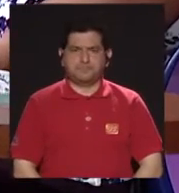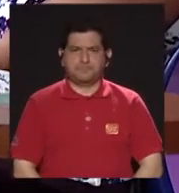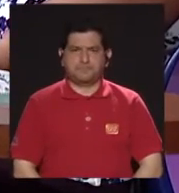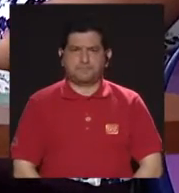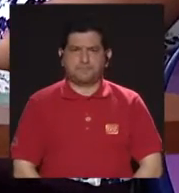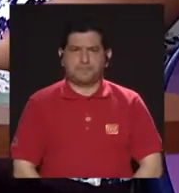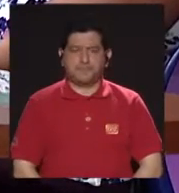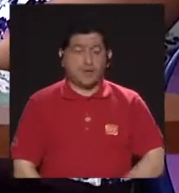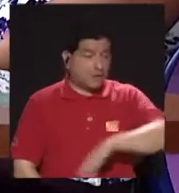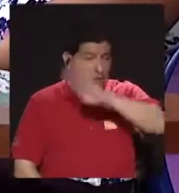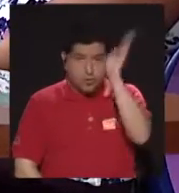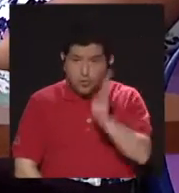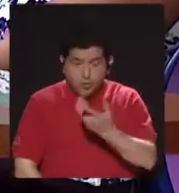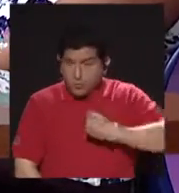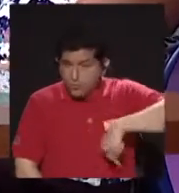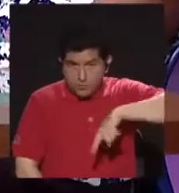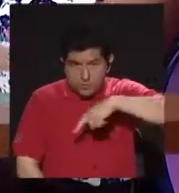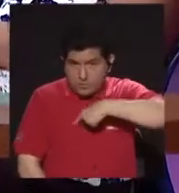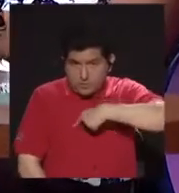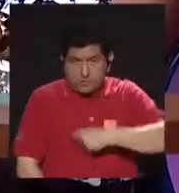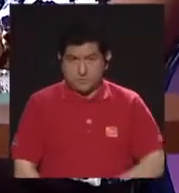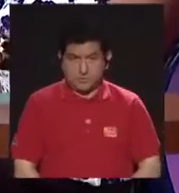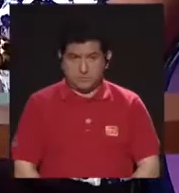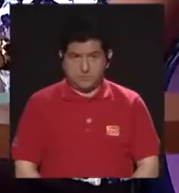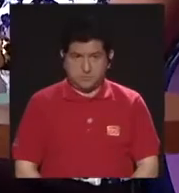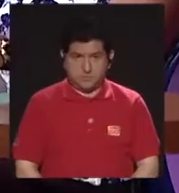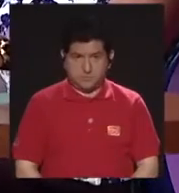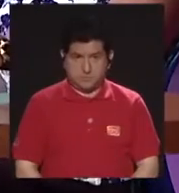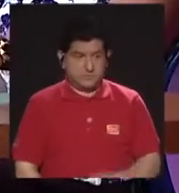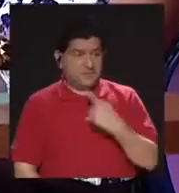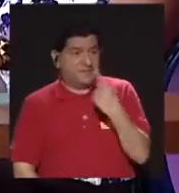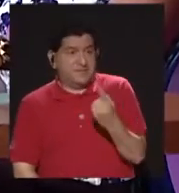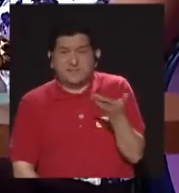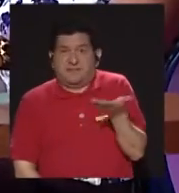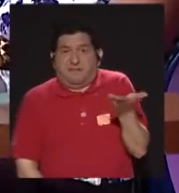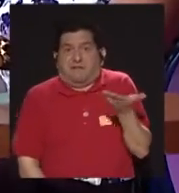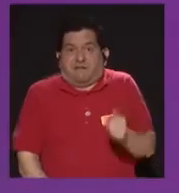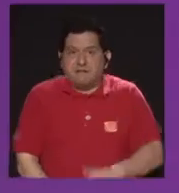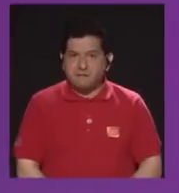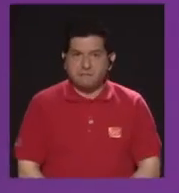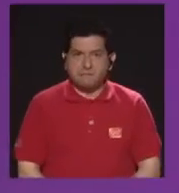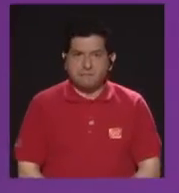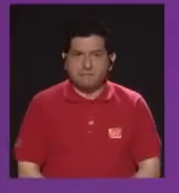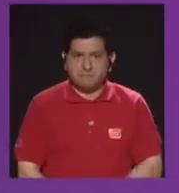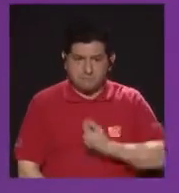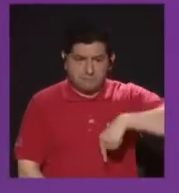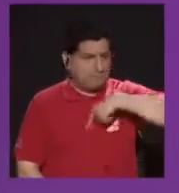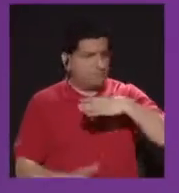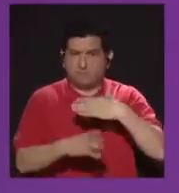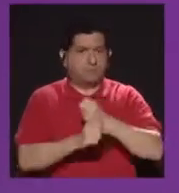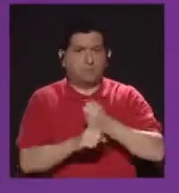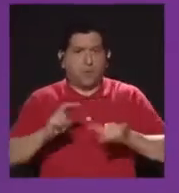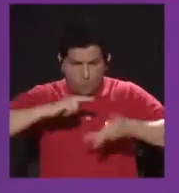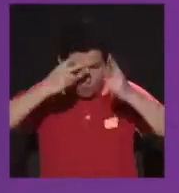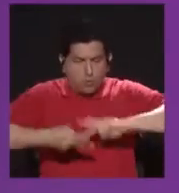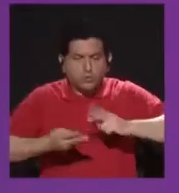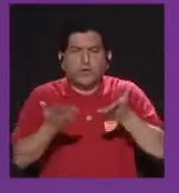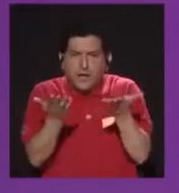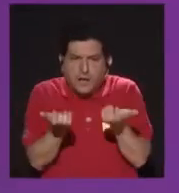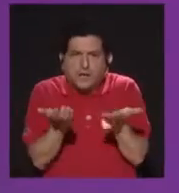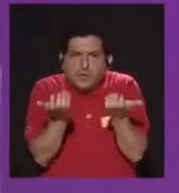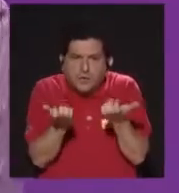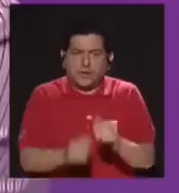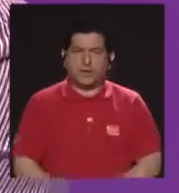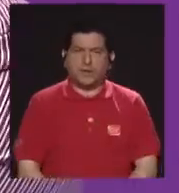porque nunca bueno o sea que que nos dijeran en qué verdad porque no lo hemos hecho al contrario lo que queremos es